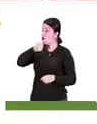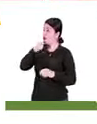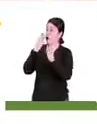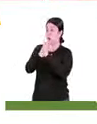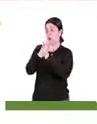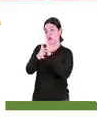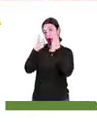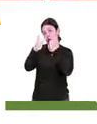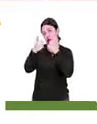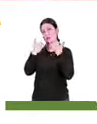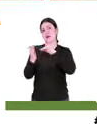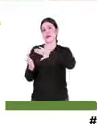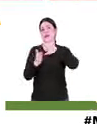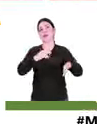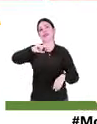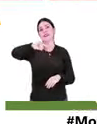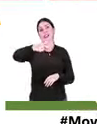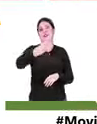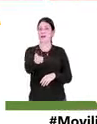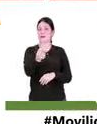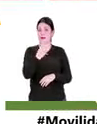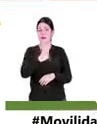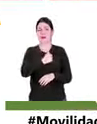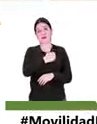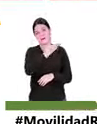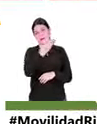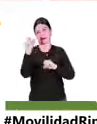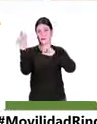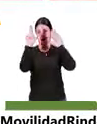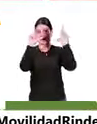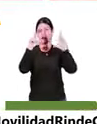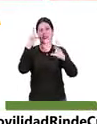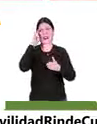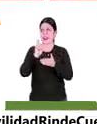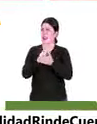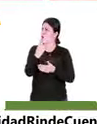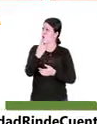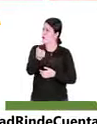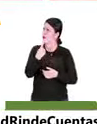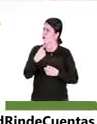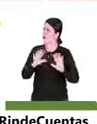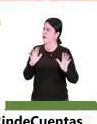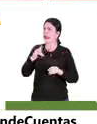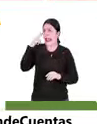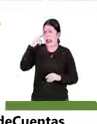Vamos entonces con la segunda pregunta ciudadana, por favor. Creo que solo hay uno.